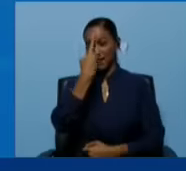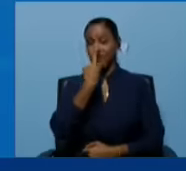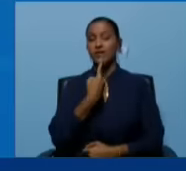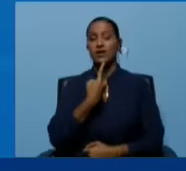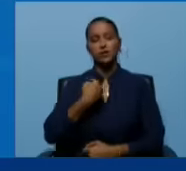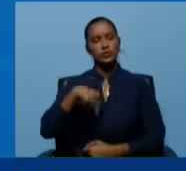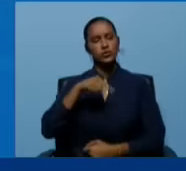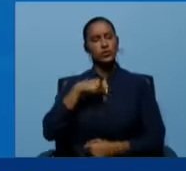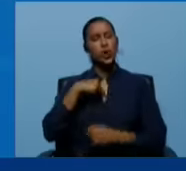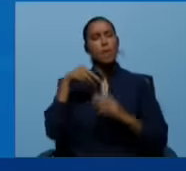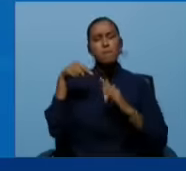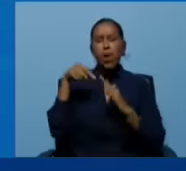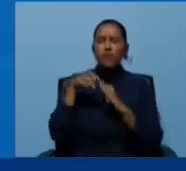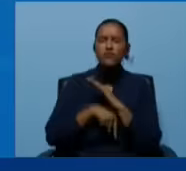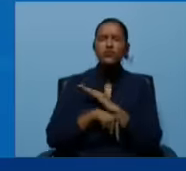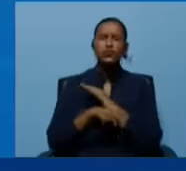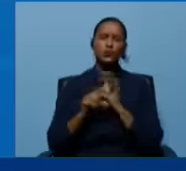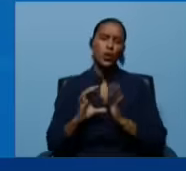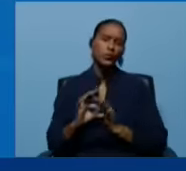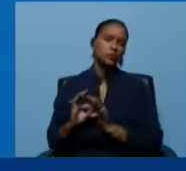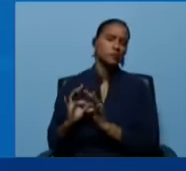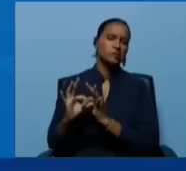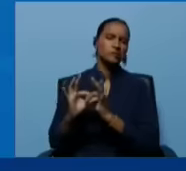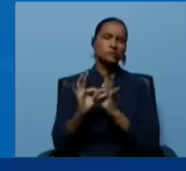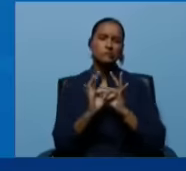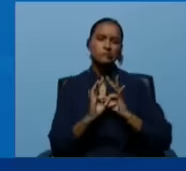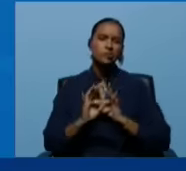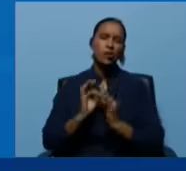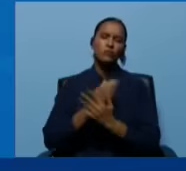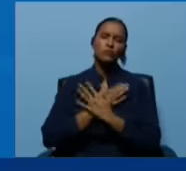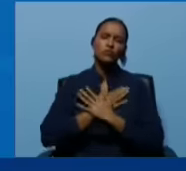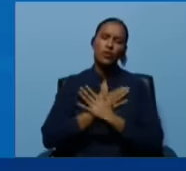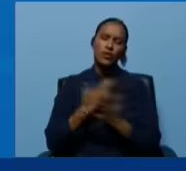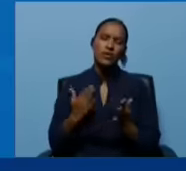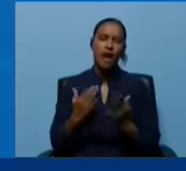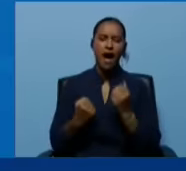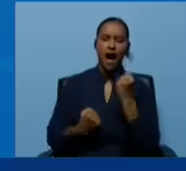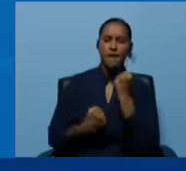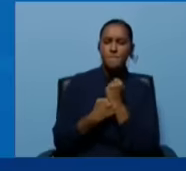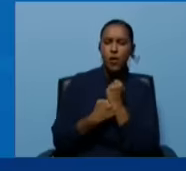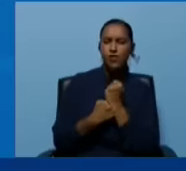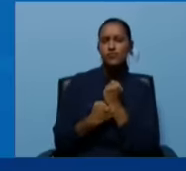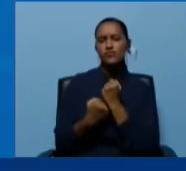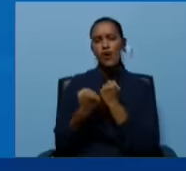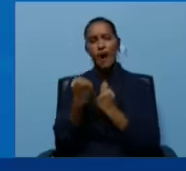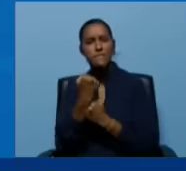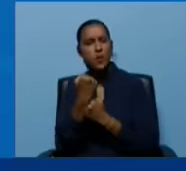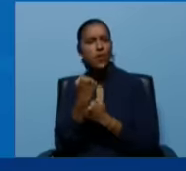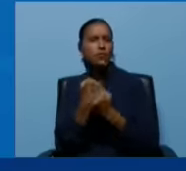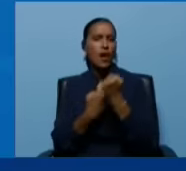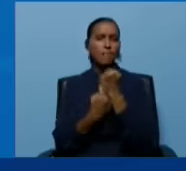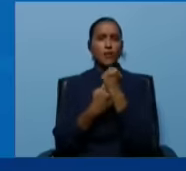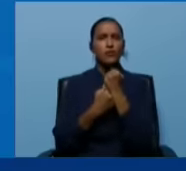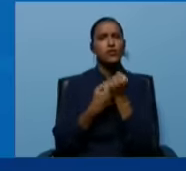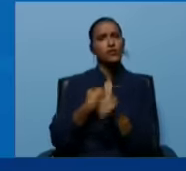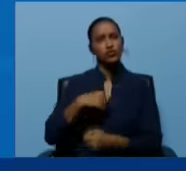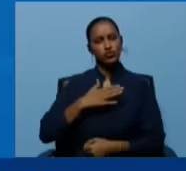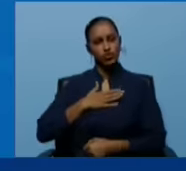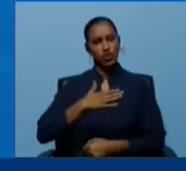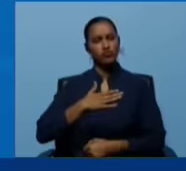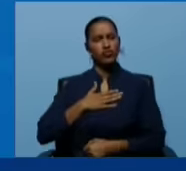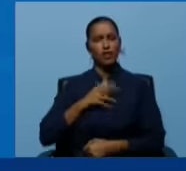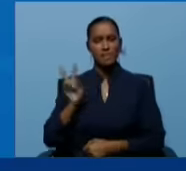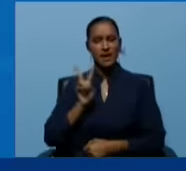unión desde la solidaridad, desde el apoyo mutuo. A nombre de todo el pueblo de Venezuela,